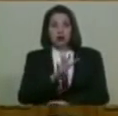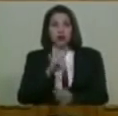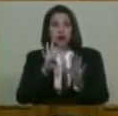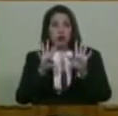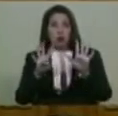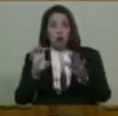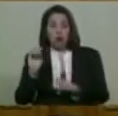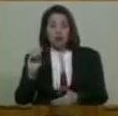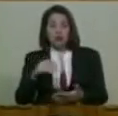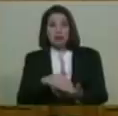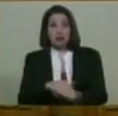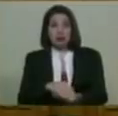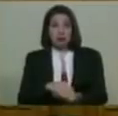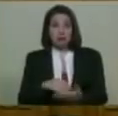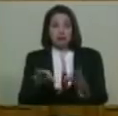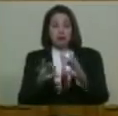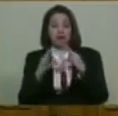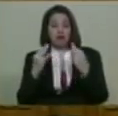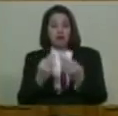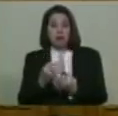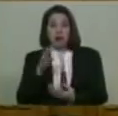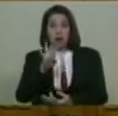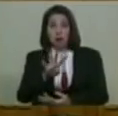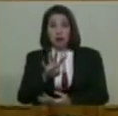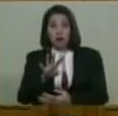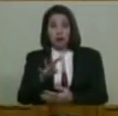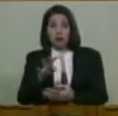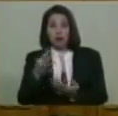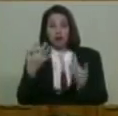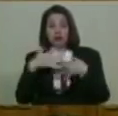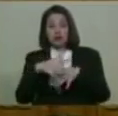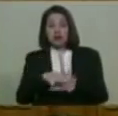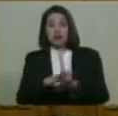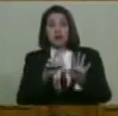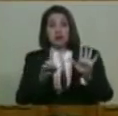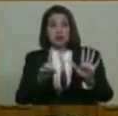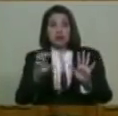mil bolívares. Familia de 4 integrantes,